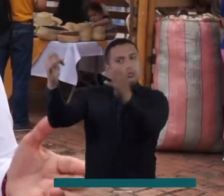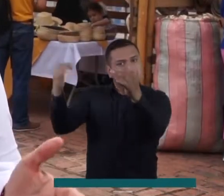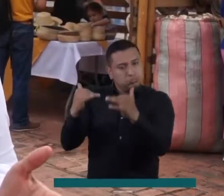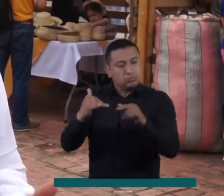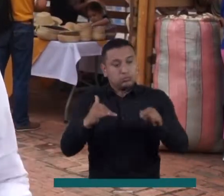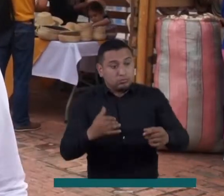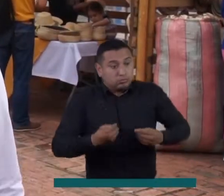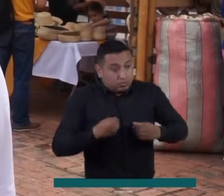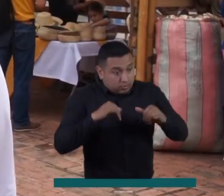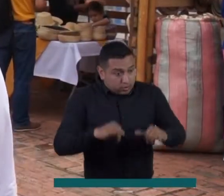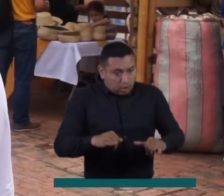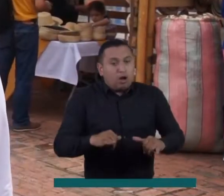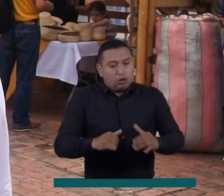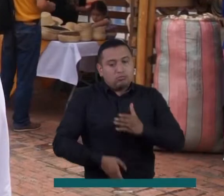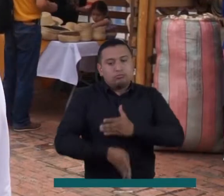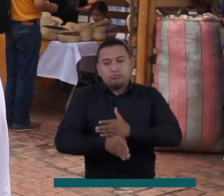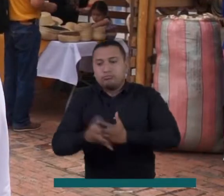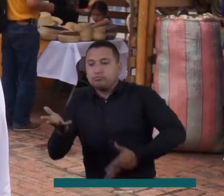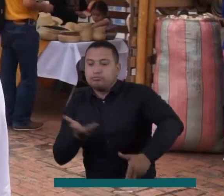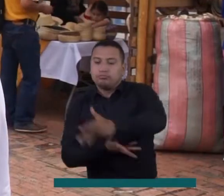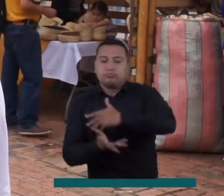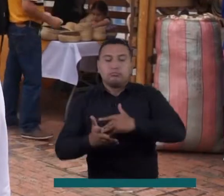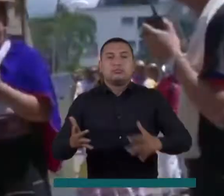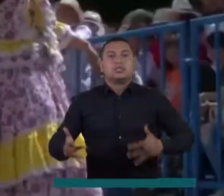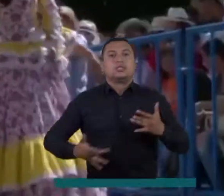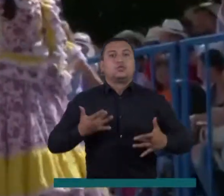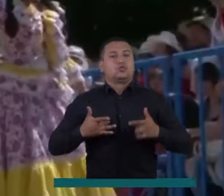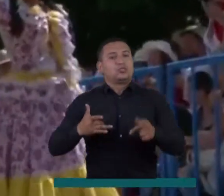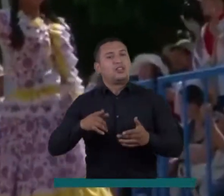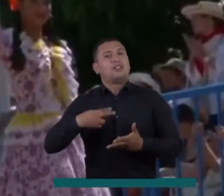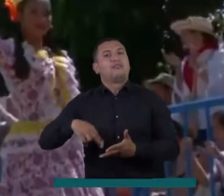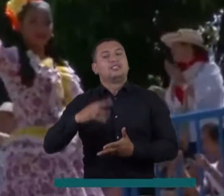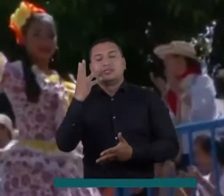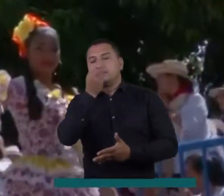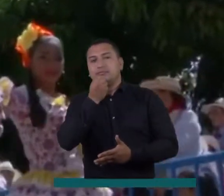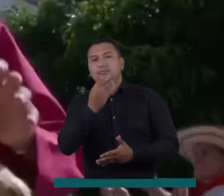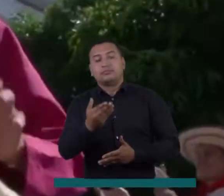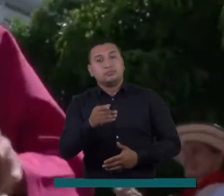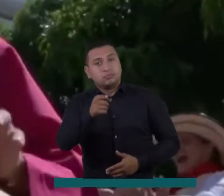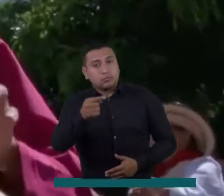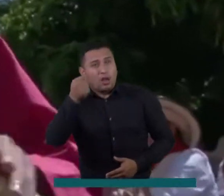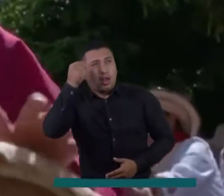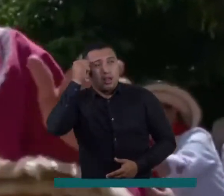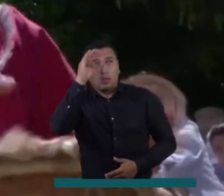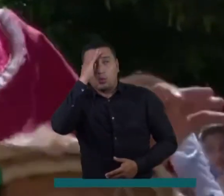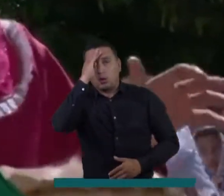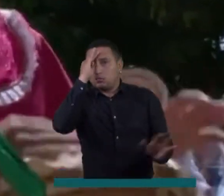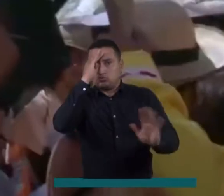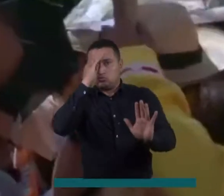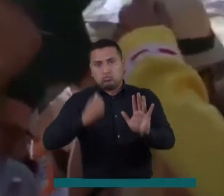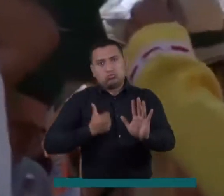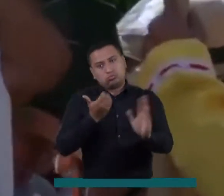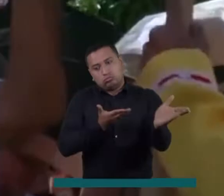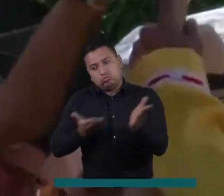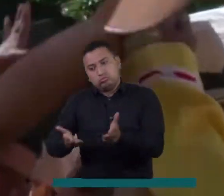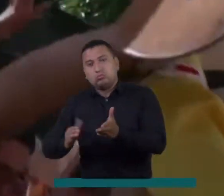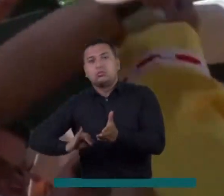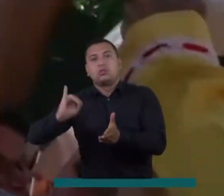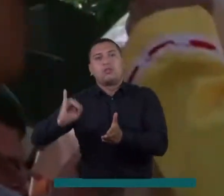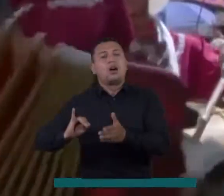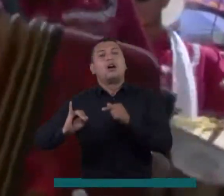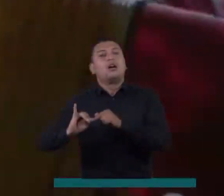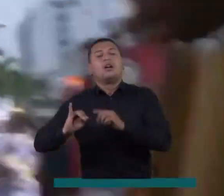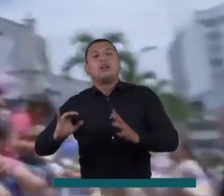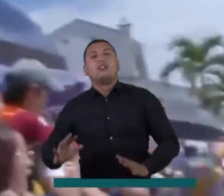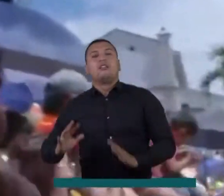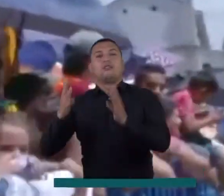continúen disfrutando de estas hermosas fiestas. No lo piense, aproveche y visite Ibagué para disfrutar del